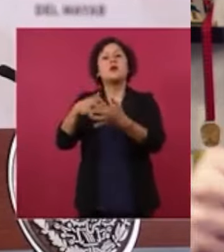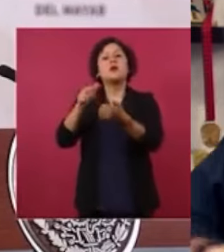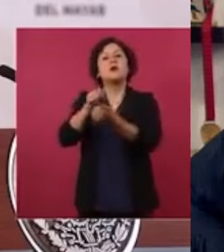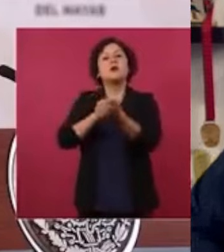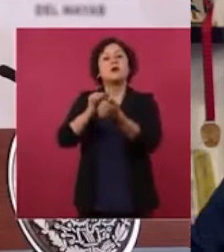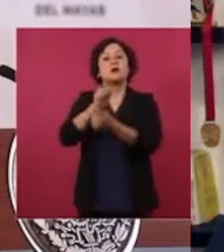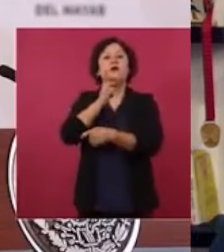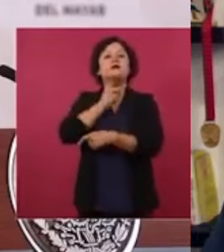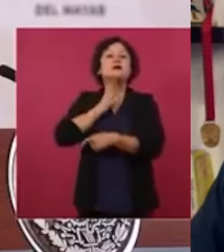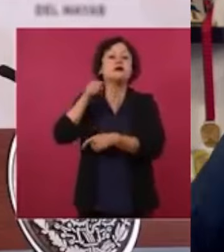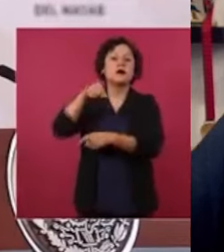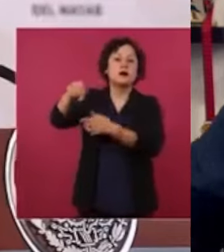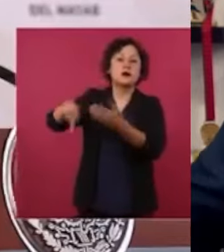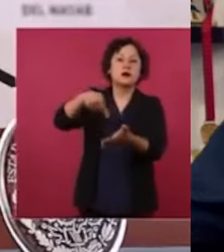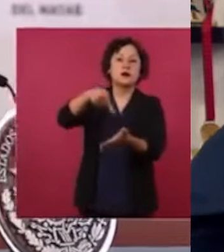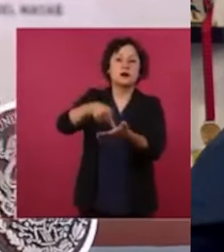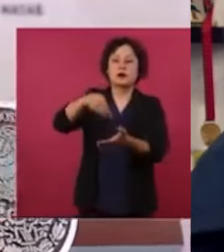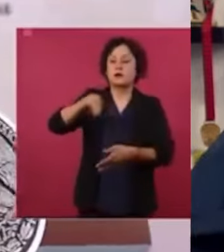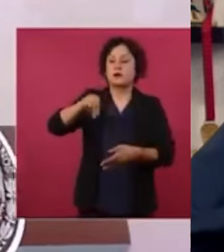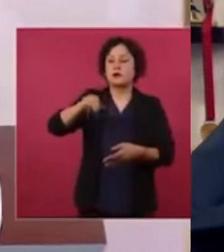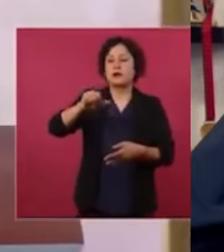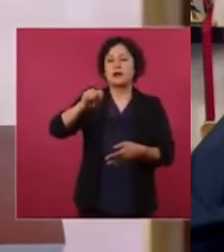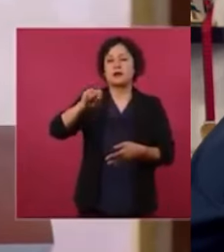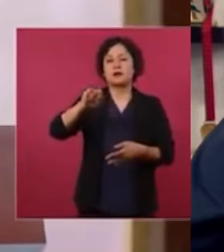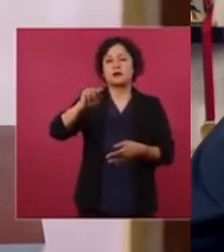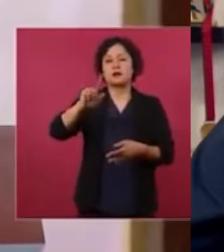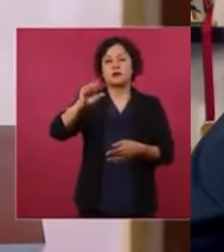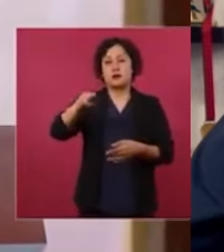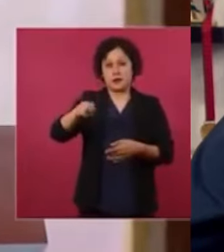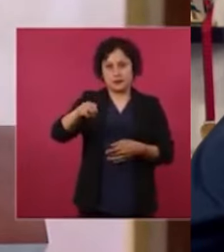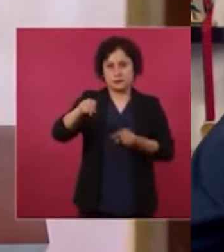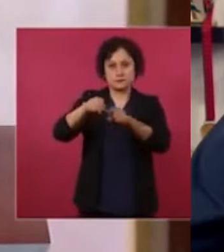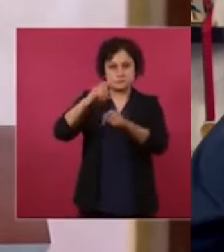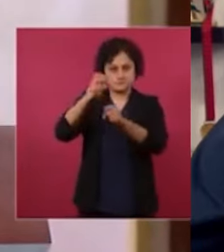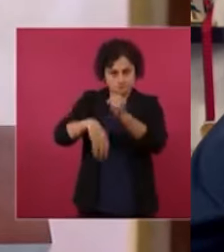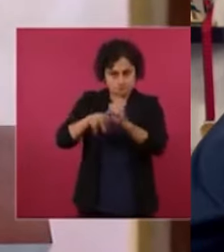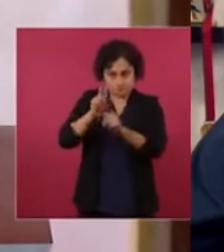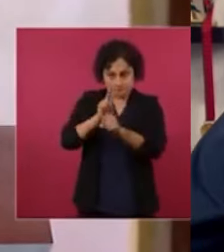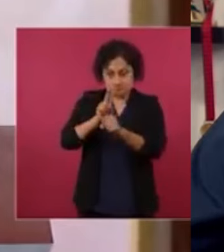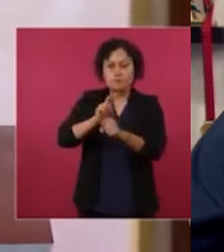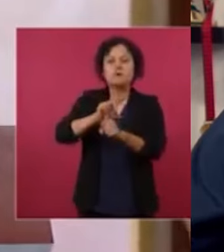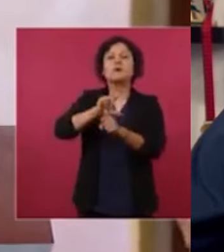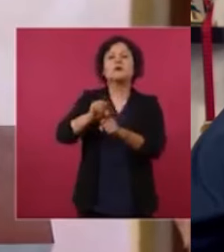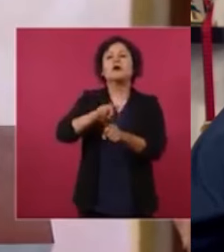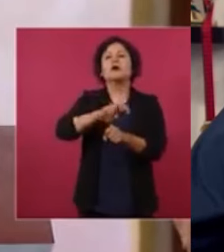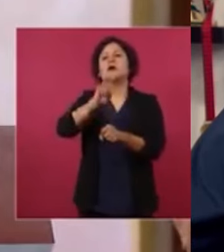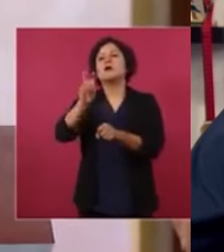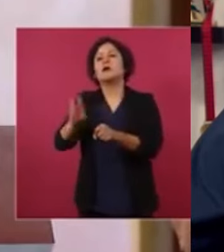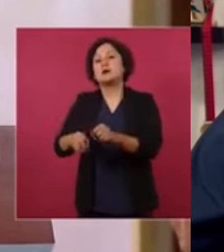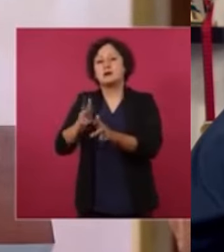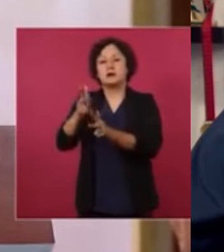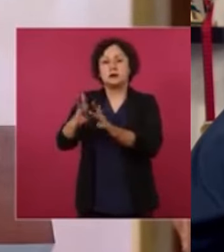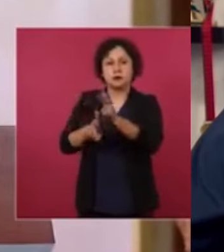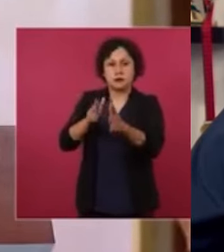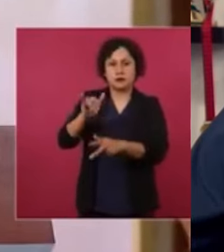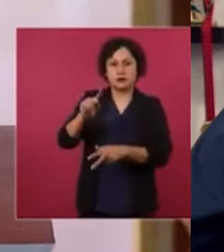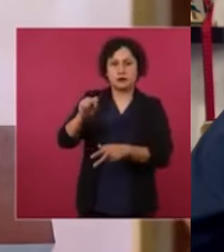y vamos después a subirnos al tren del ismo vamos a estar en Salina